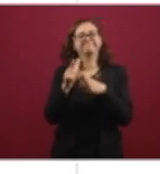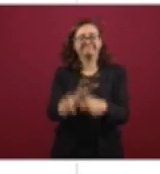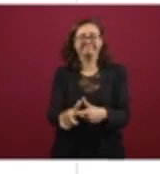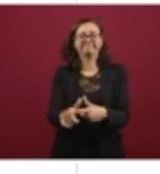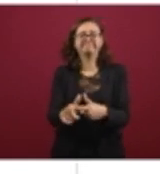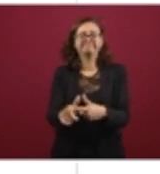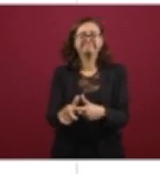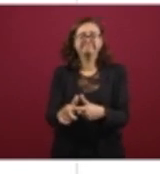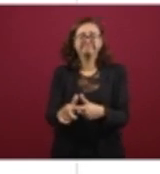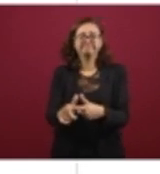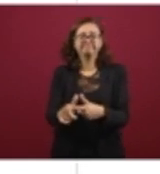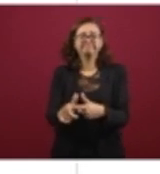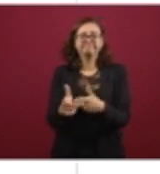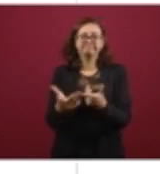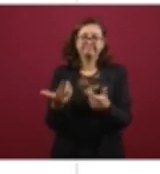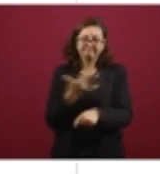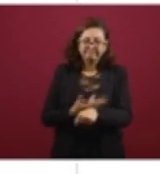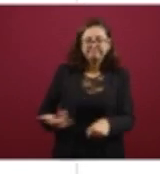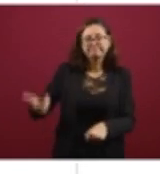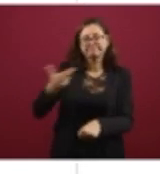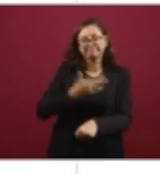seguir haciendo